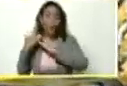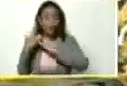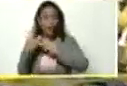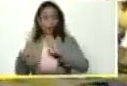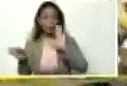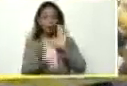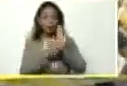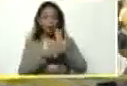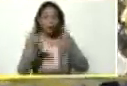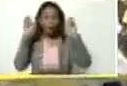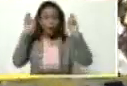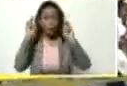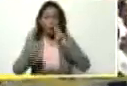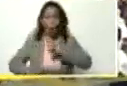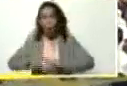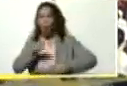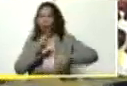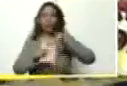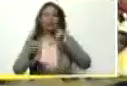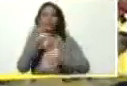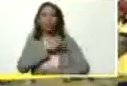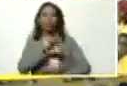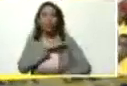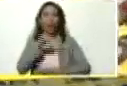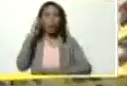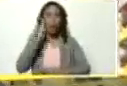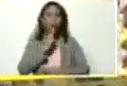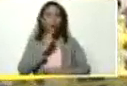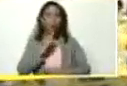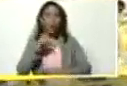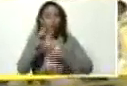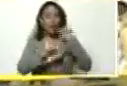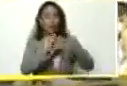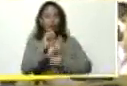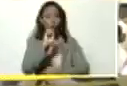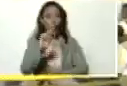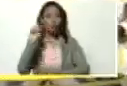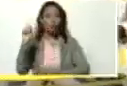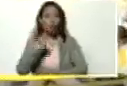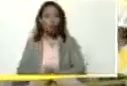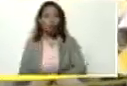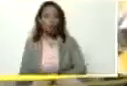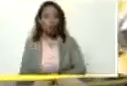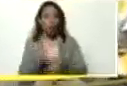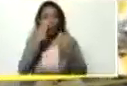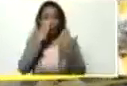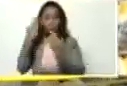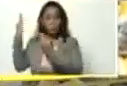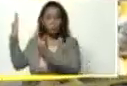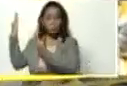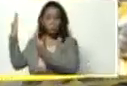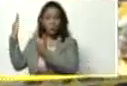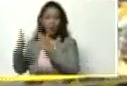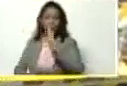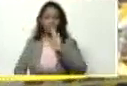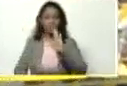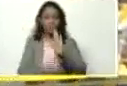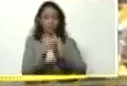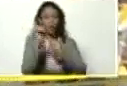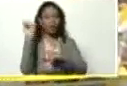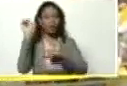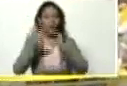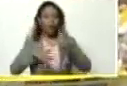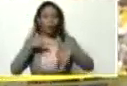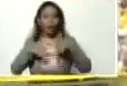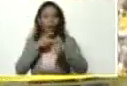marco de la construcción del socialismo bolivariano del siglo XXI. Observamos entonces el desarrollo de este